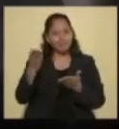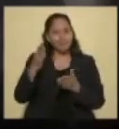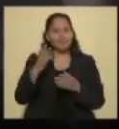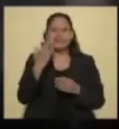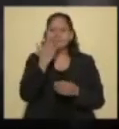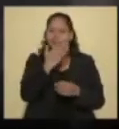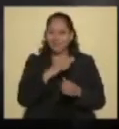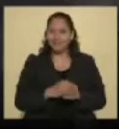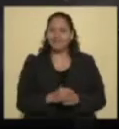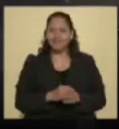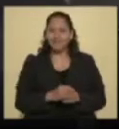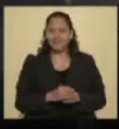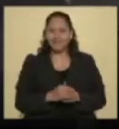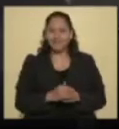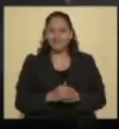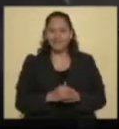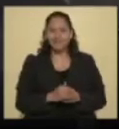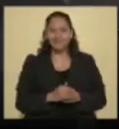delicioso.